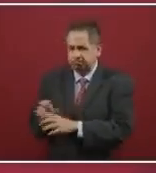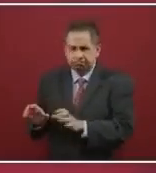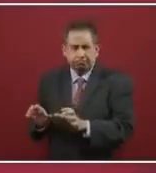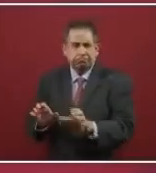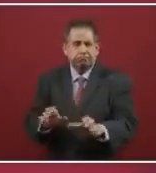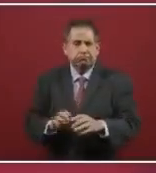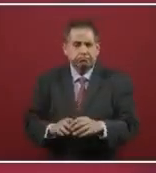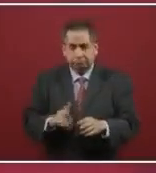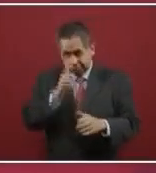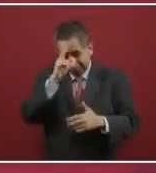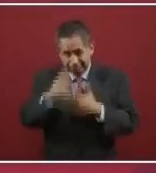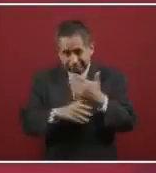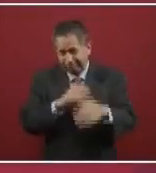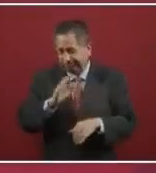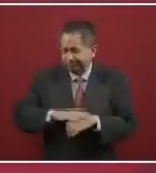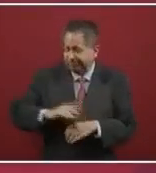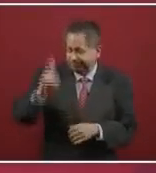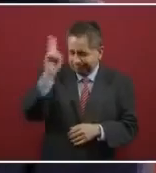La violencia mayor